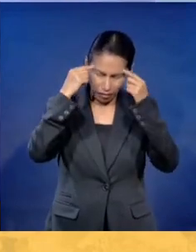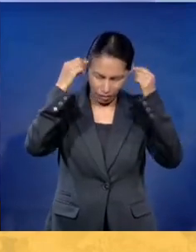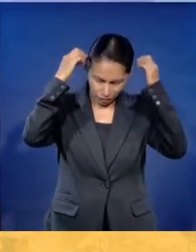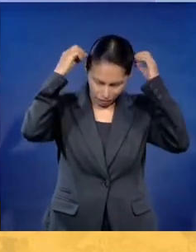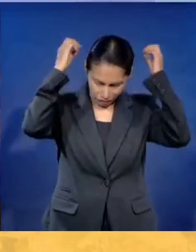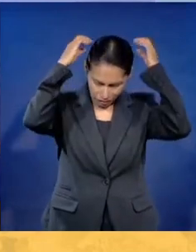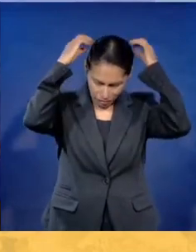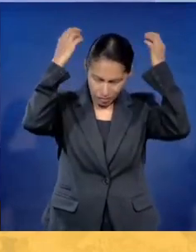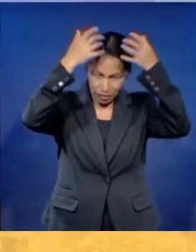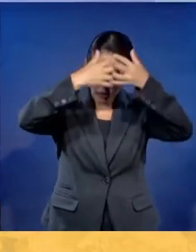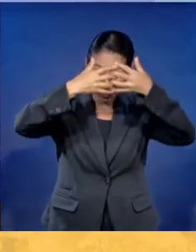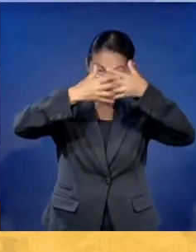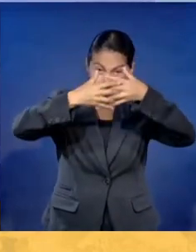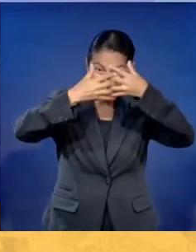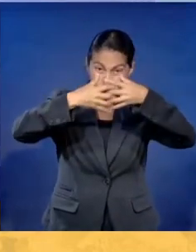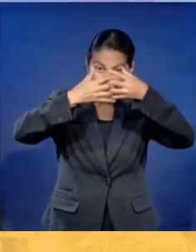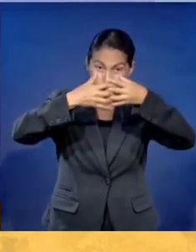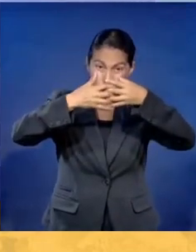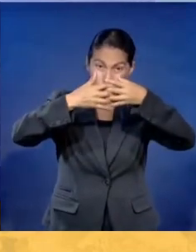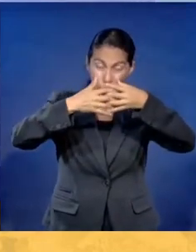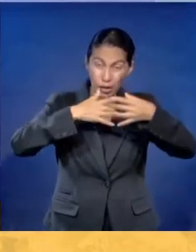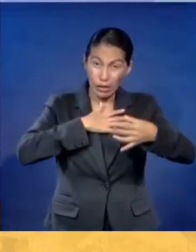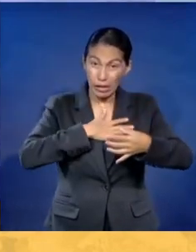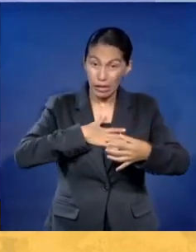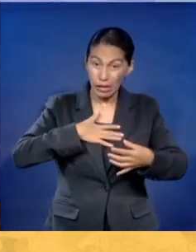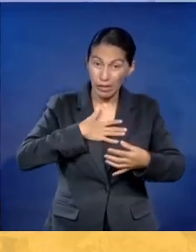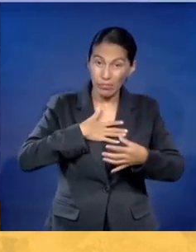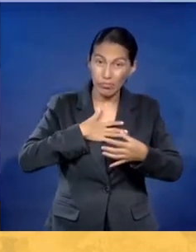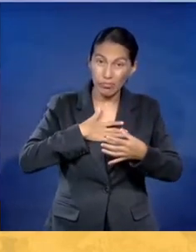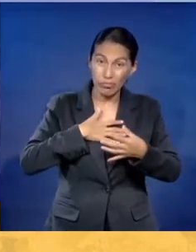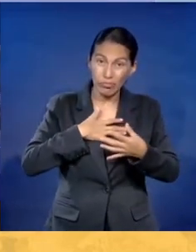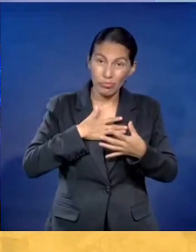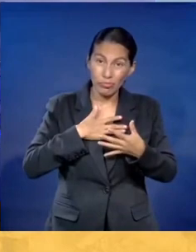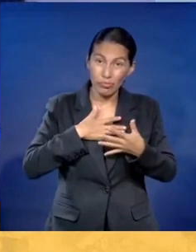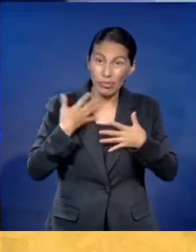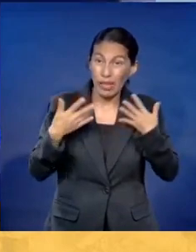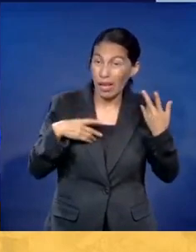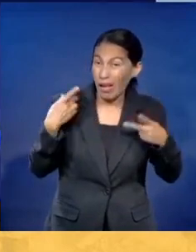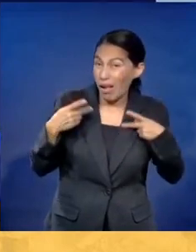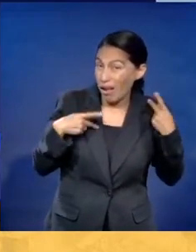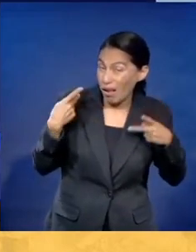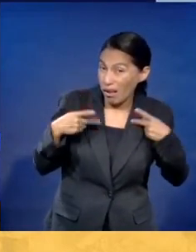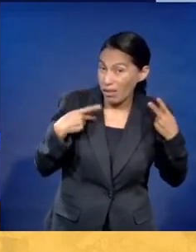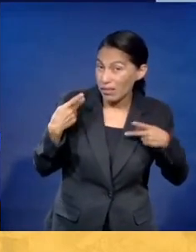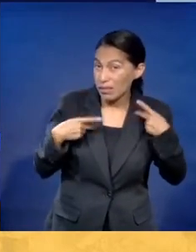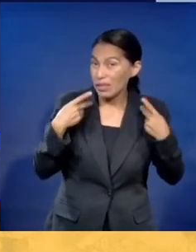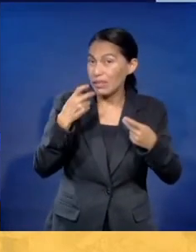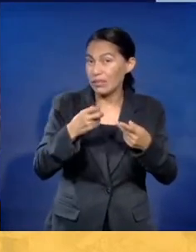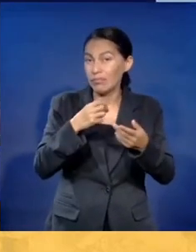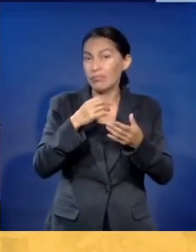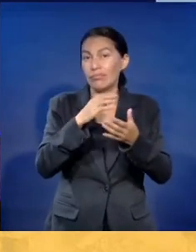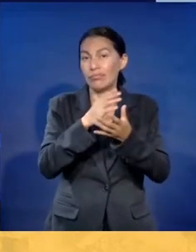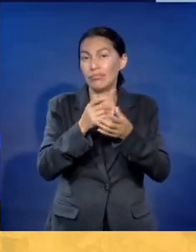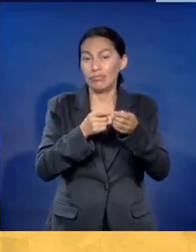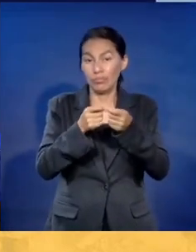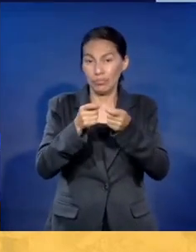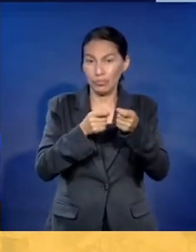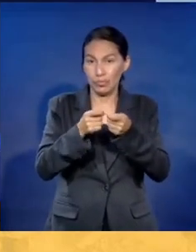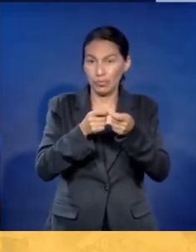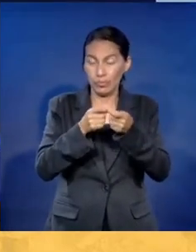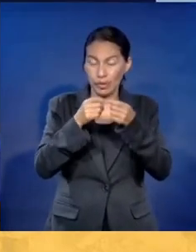controla el placer y esa corteza cerebral Se enerva dicho de una manera más práctica se inflama